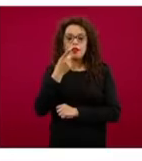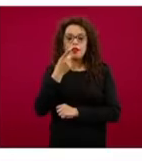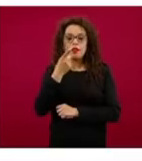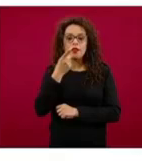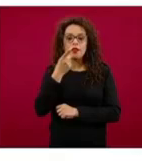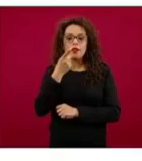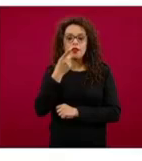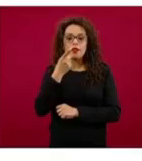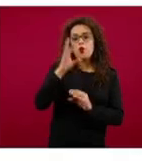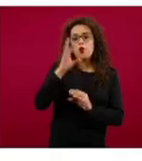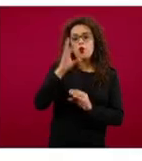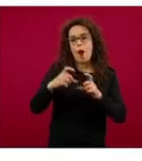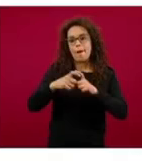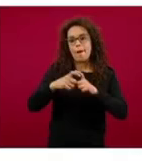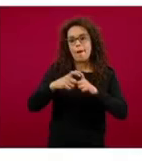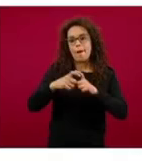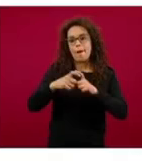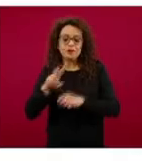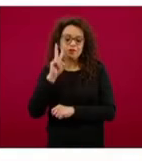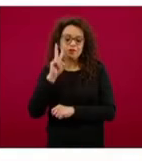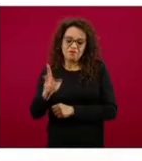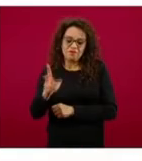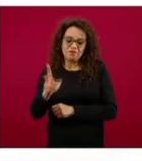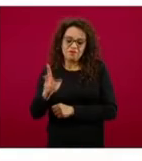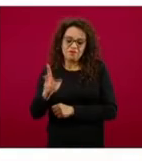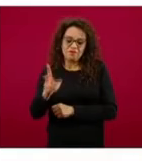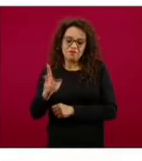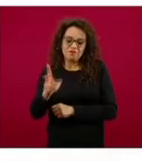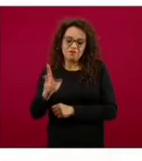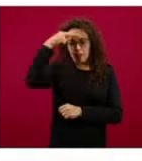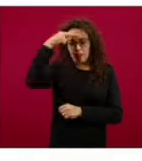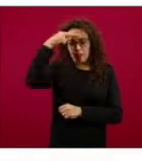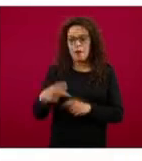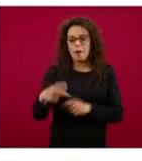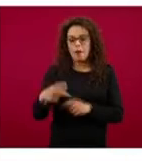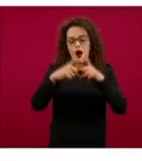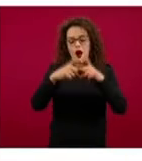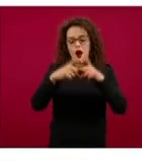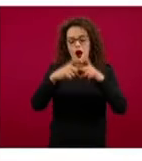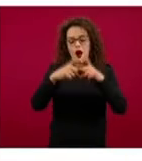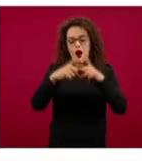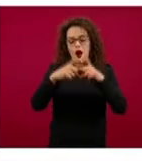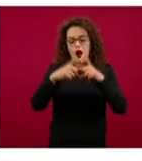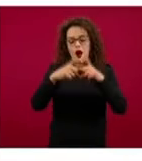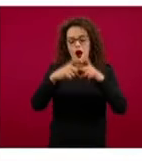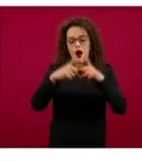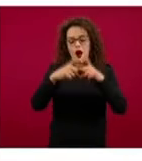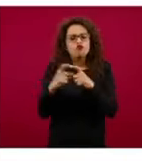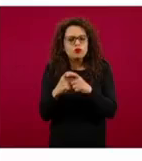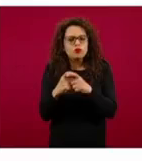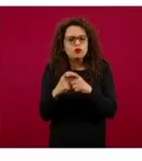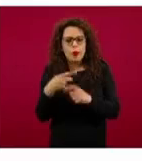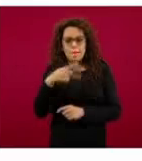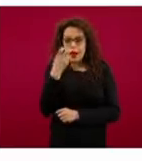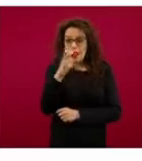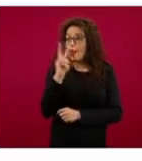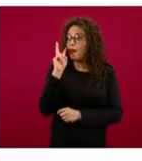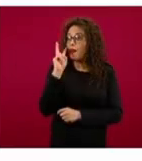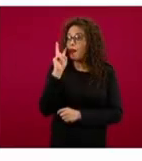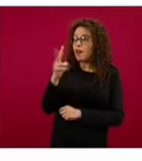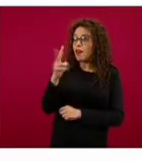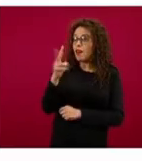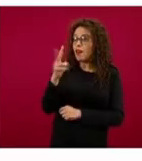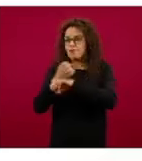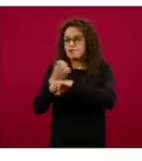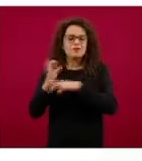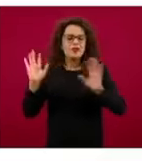de las bolitas más grandes, hay otras bolitas más pequeñas, pero no importa ahora, no quiero que se fijen necesariamente en los estados. Lo